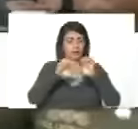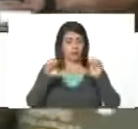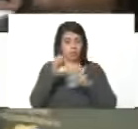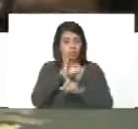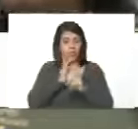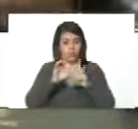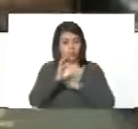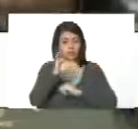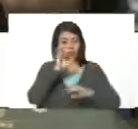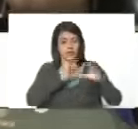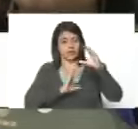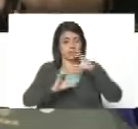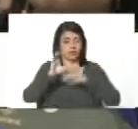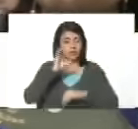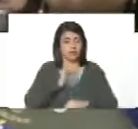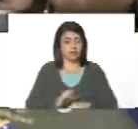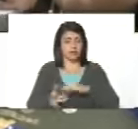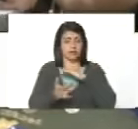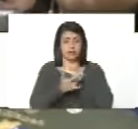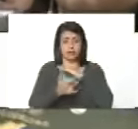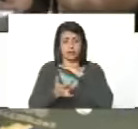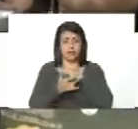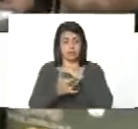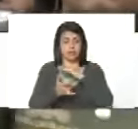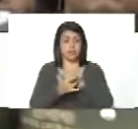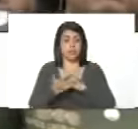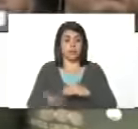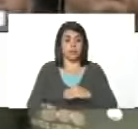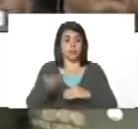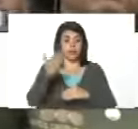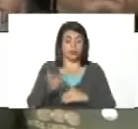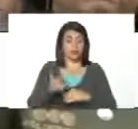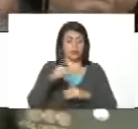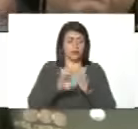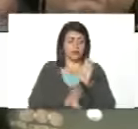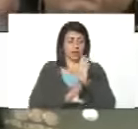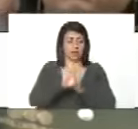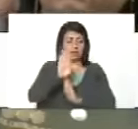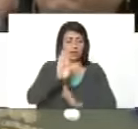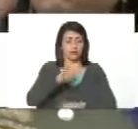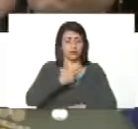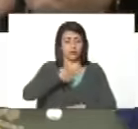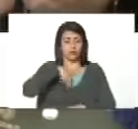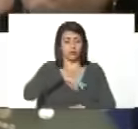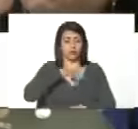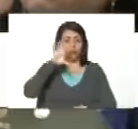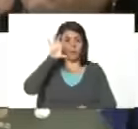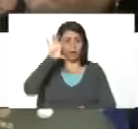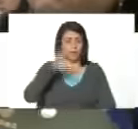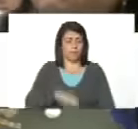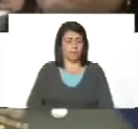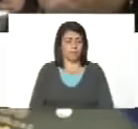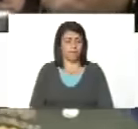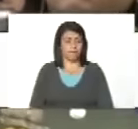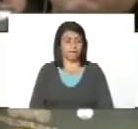la cultura, la ciencia y la tecnología, ámbitos importantes de desarrollo para nuestro